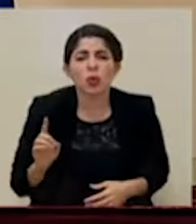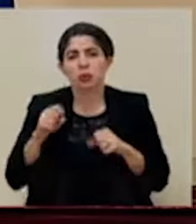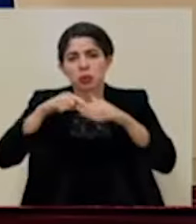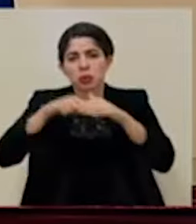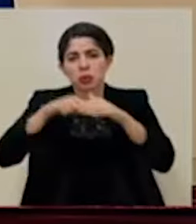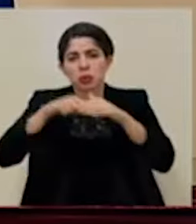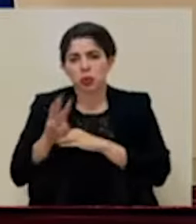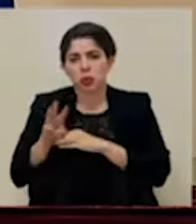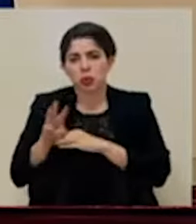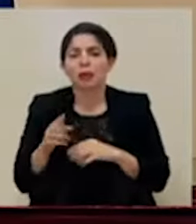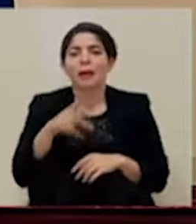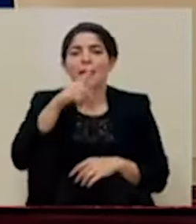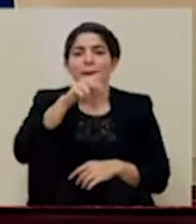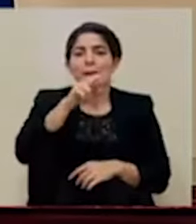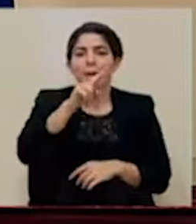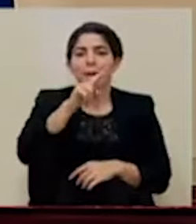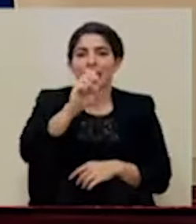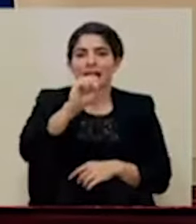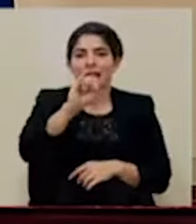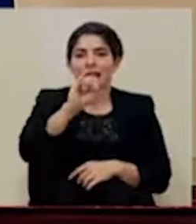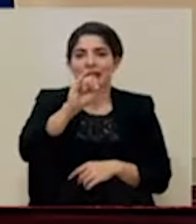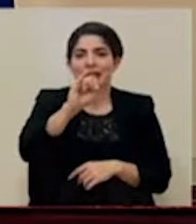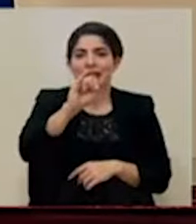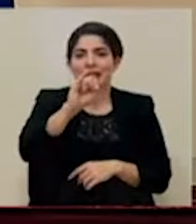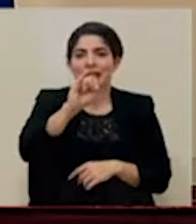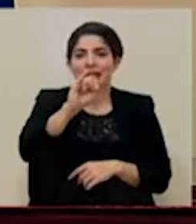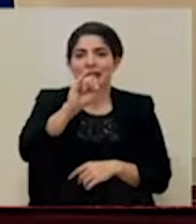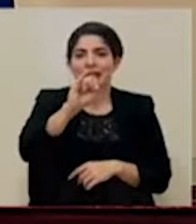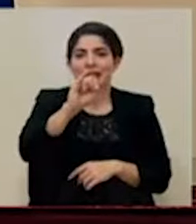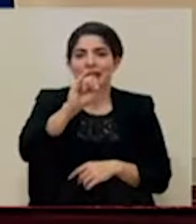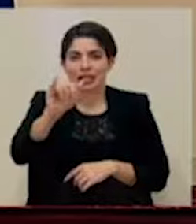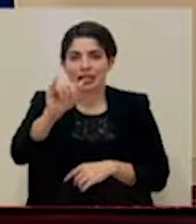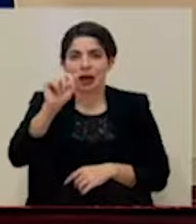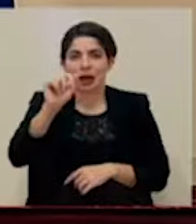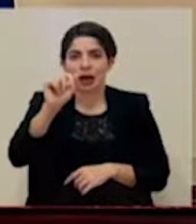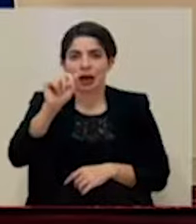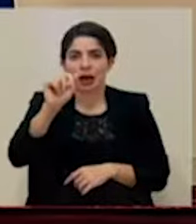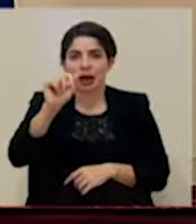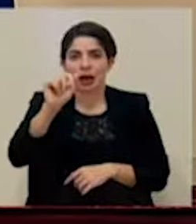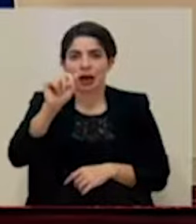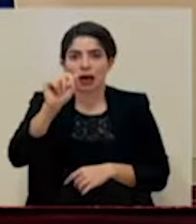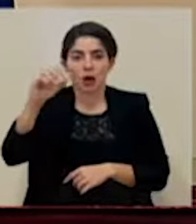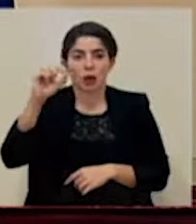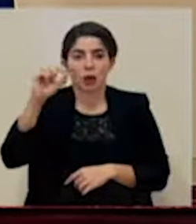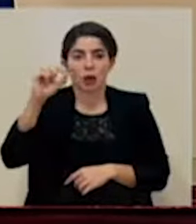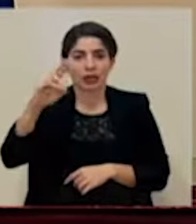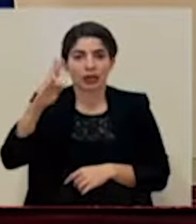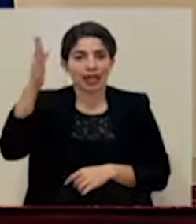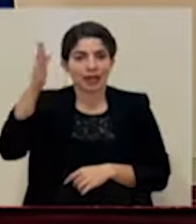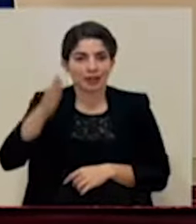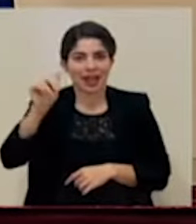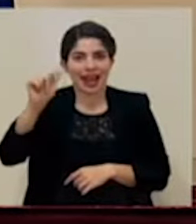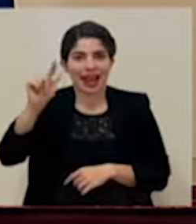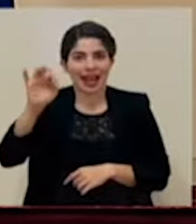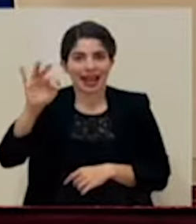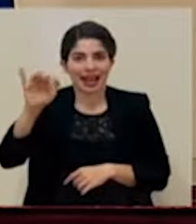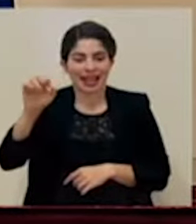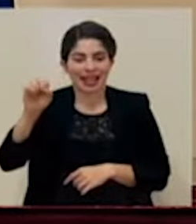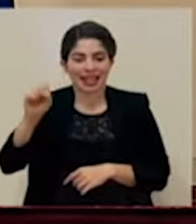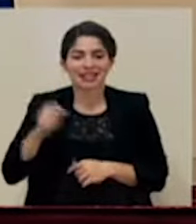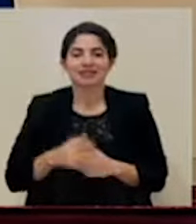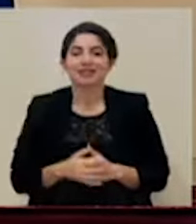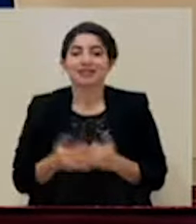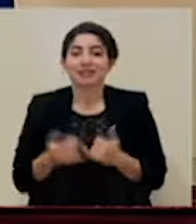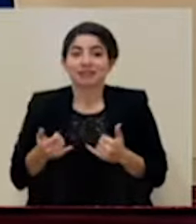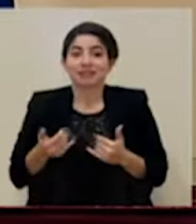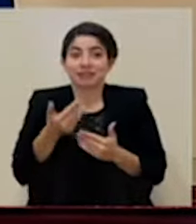presidencia punto geo punto cr barra inclinada alertas. Sin más, escucharemos al viceministro